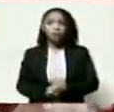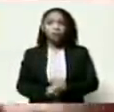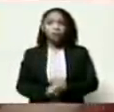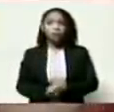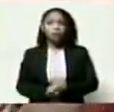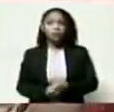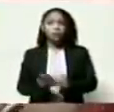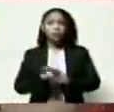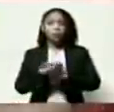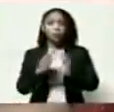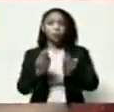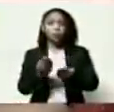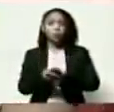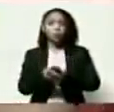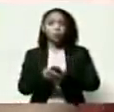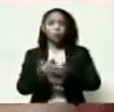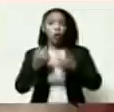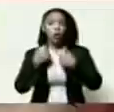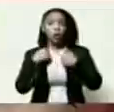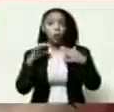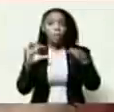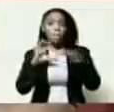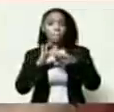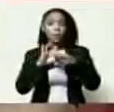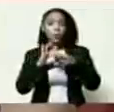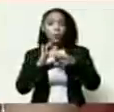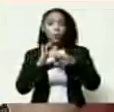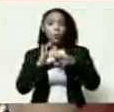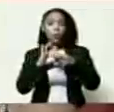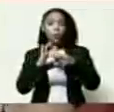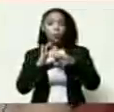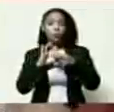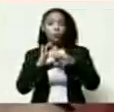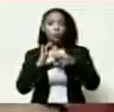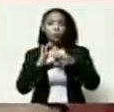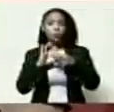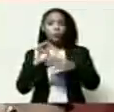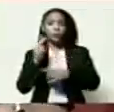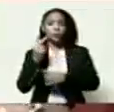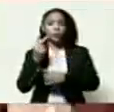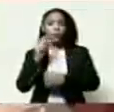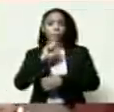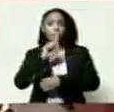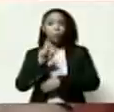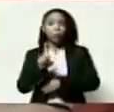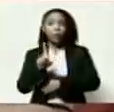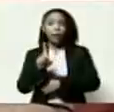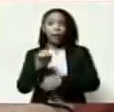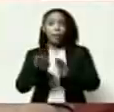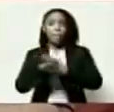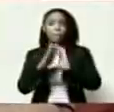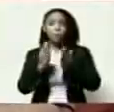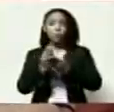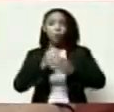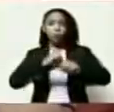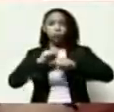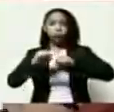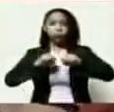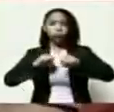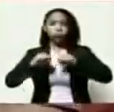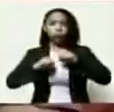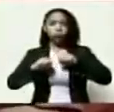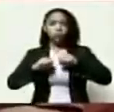El mundo, y esto lo uno con la segunda pregunta, el mundo se mueve de acuerdo a